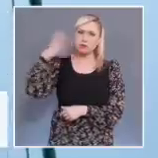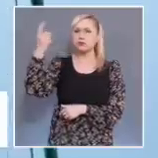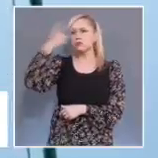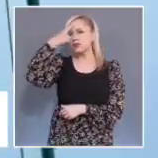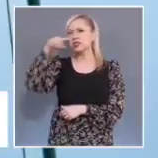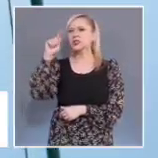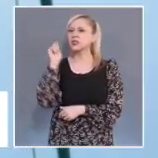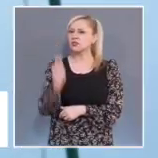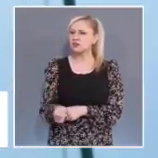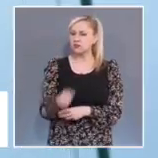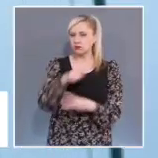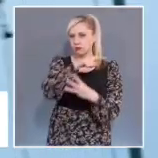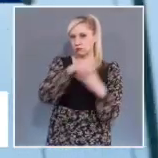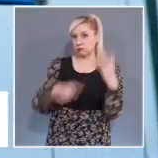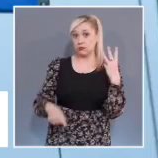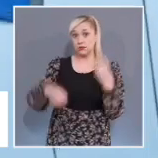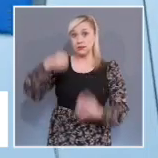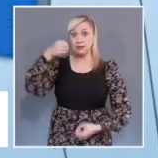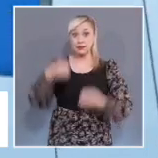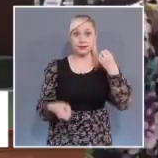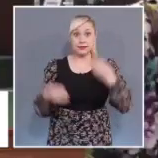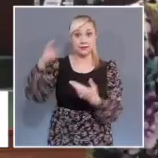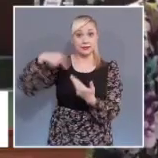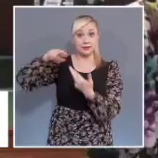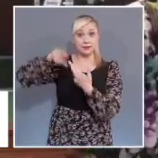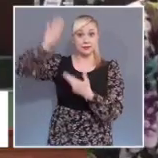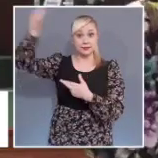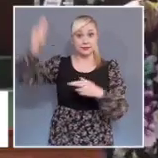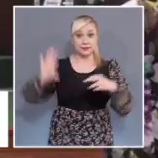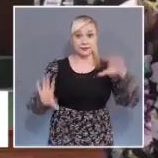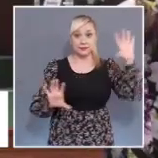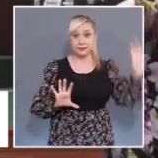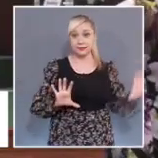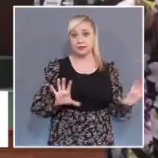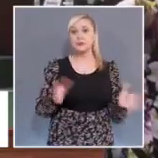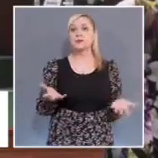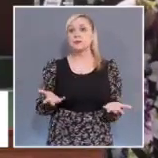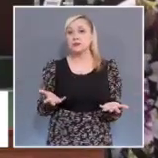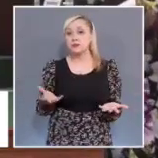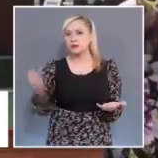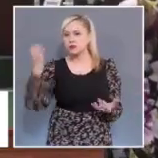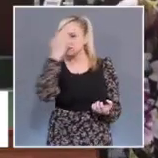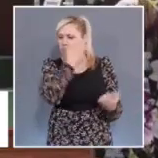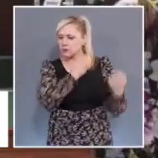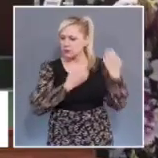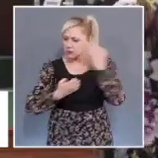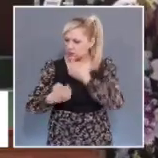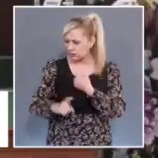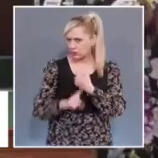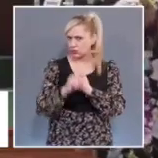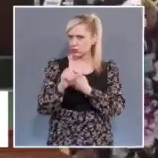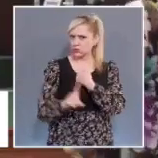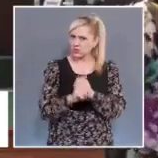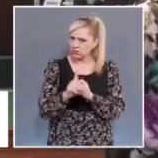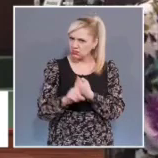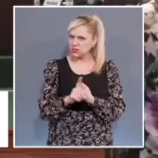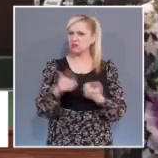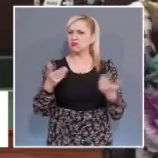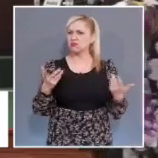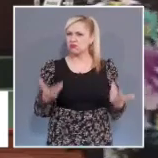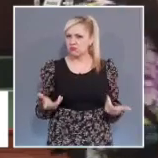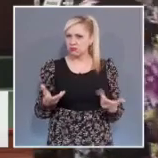cortes regionales de derechos humanos, donde se indica se van a analizar los desafíos justamente en esta materia. Participarán la